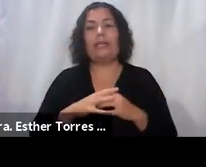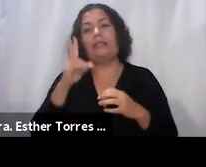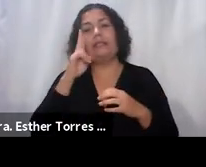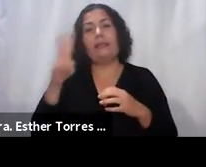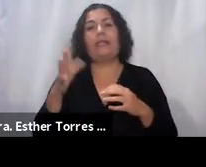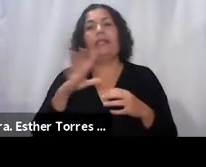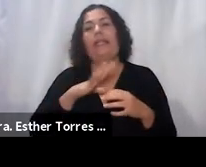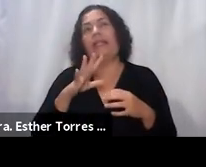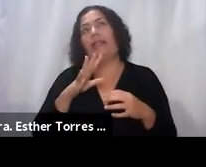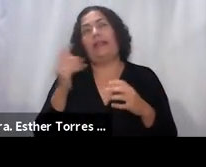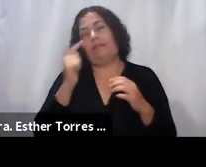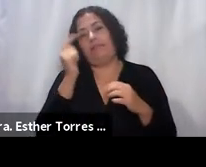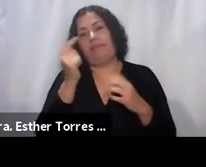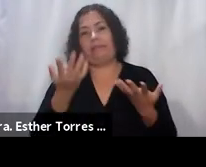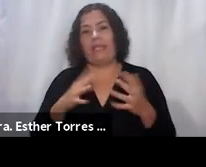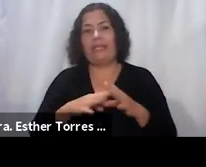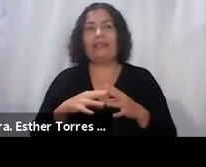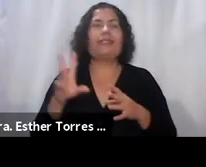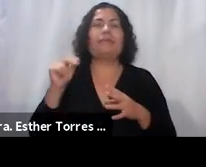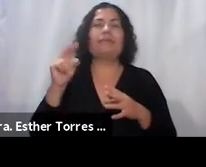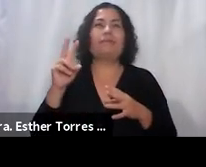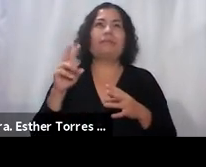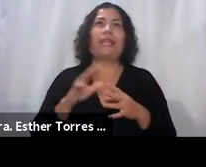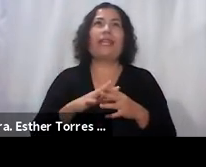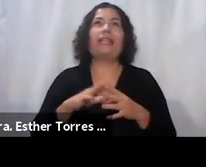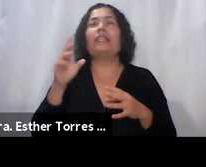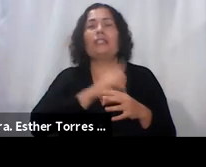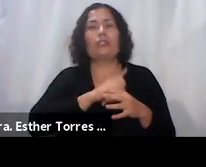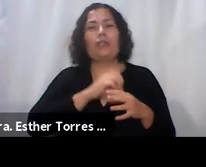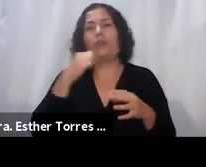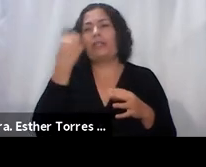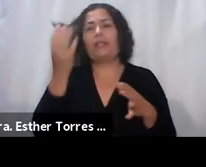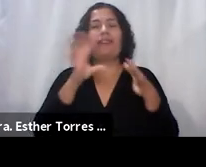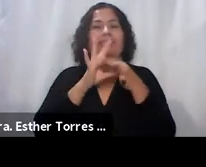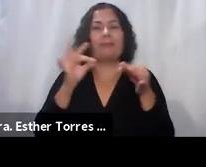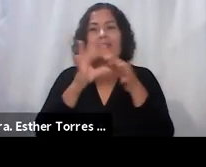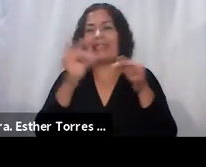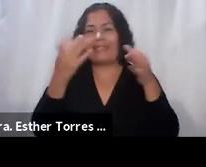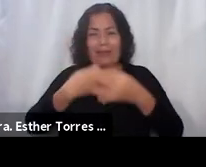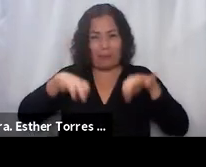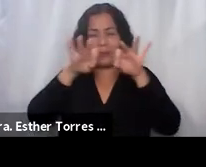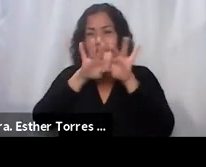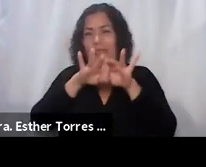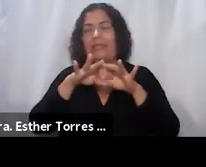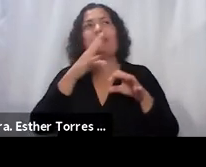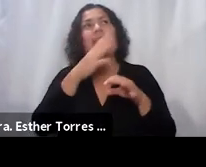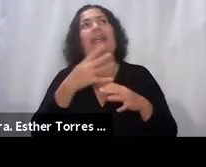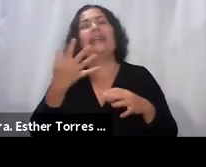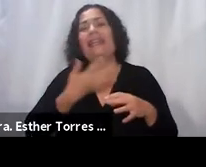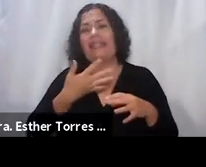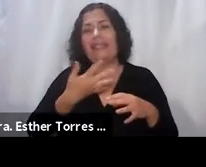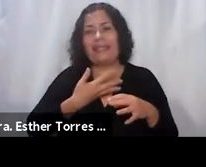es simplemente, ¿no? O sea, decir la importancia, ¿no? De que tienen los